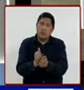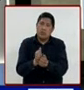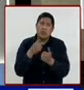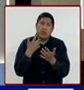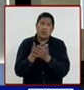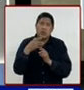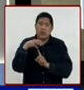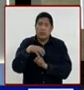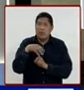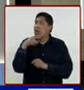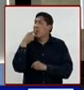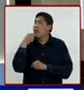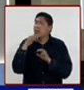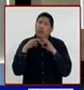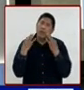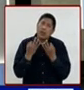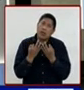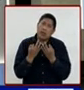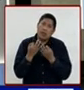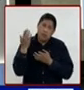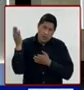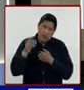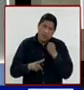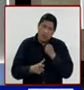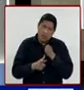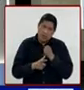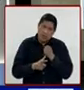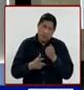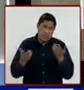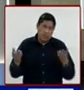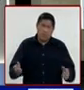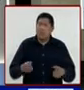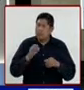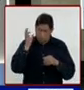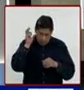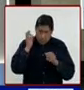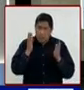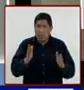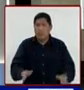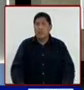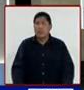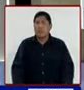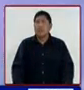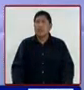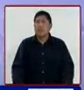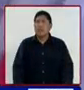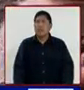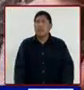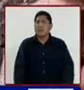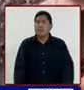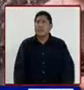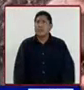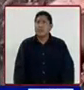cárcel de San Pedro. ¿Qué dicen los familiares de este dirigente de ADEPCOCA? Los escuchamos.